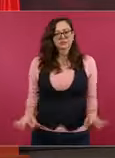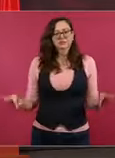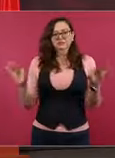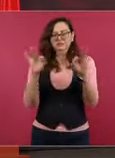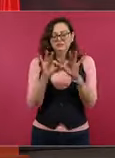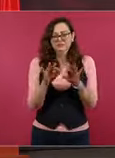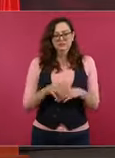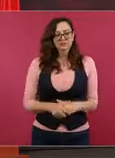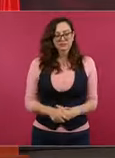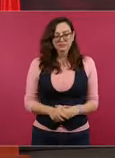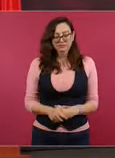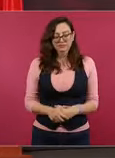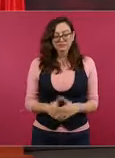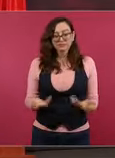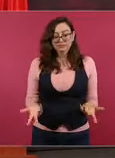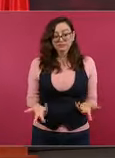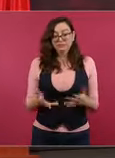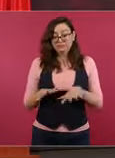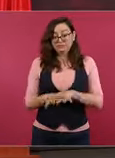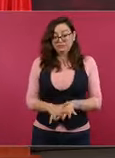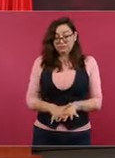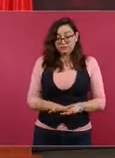Imagínense la importancia que tiene esto,